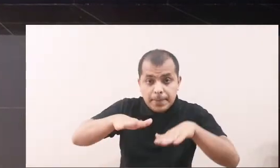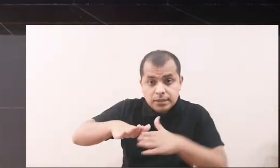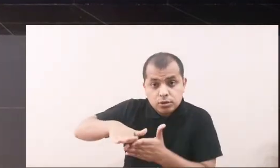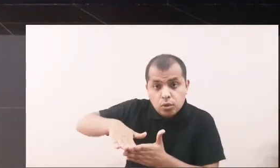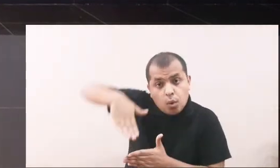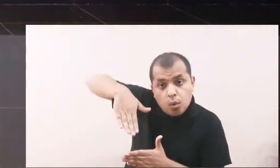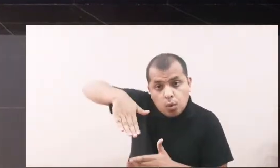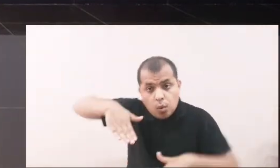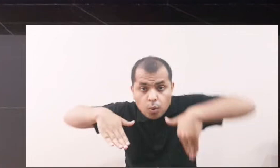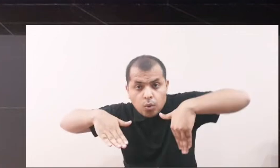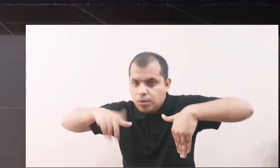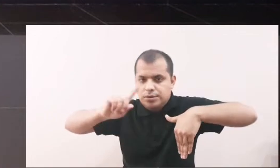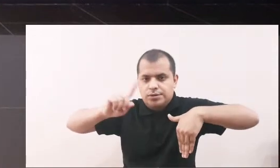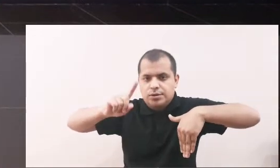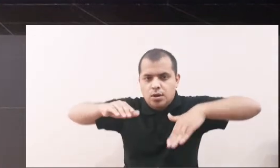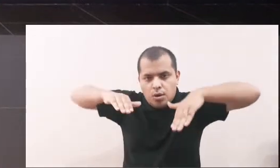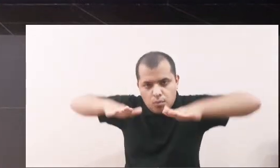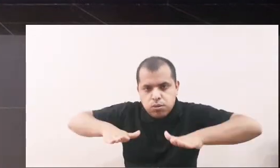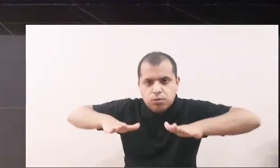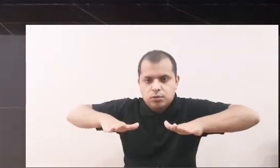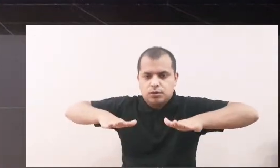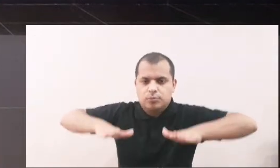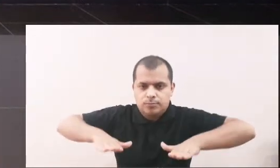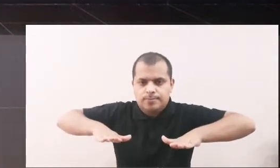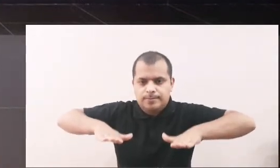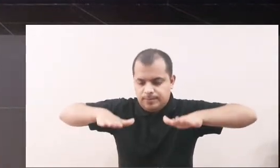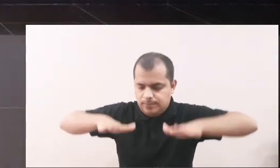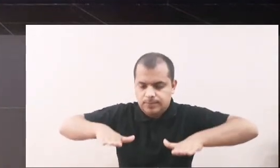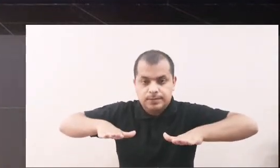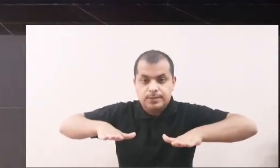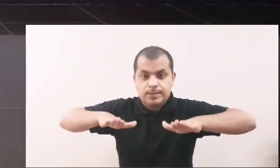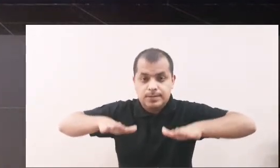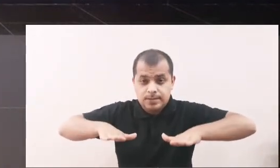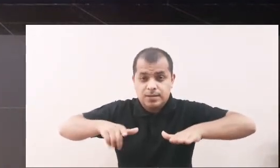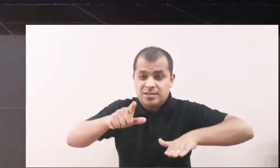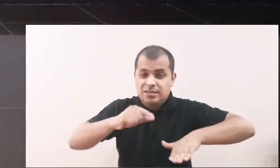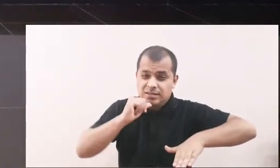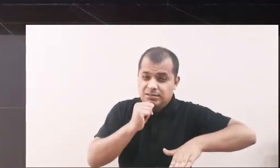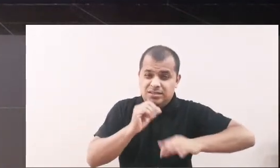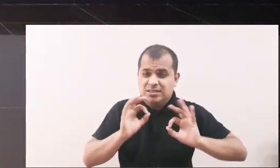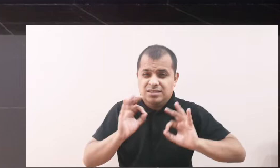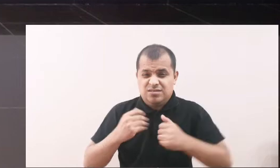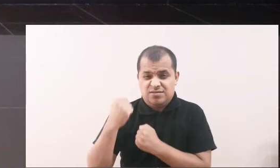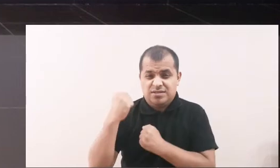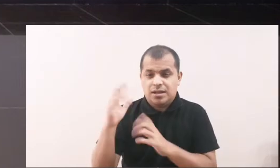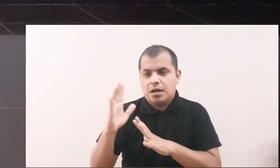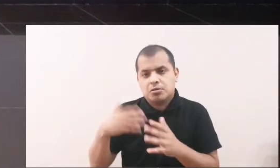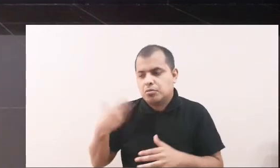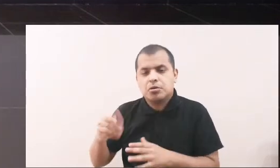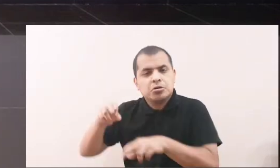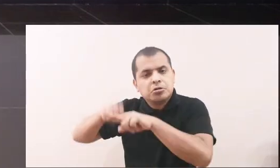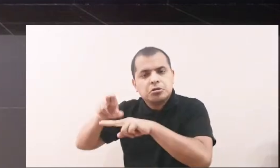sacar las plantas de los pies del piso. Si alguien no tiene fuerza para mantener esa posición, se agarra